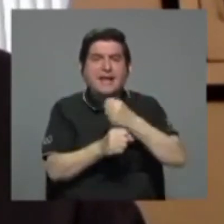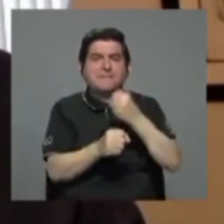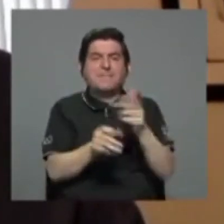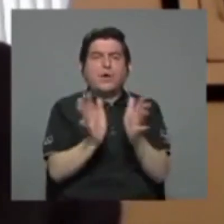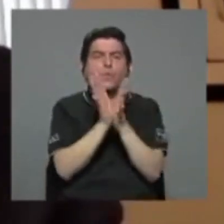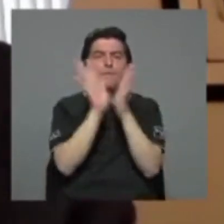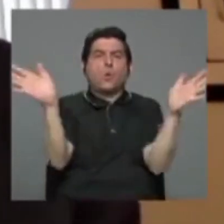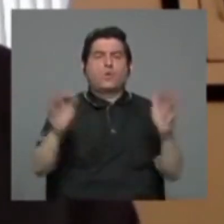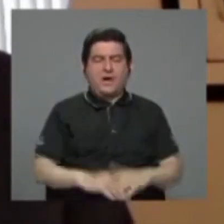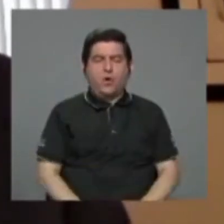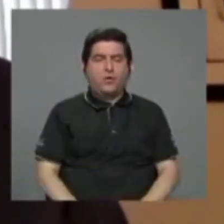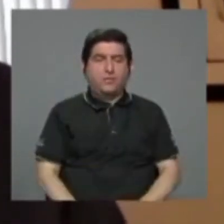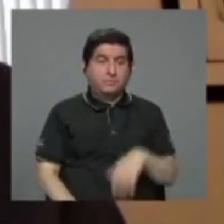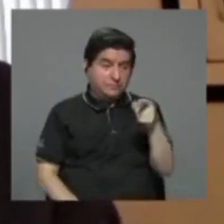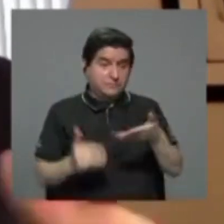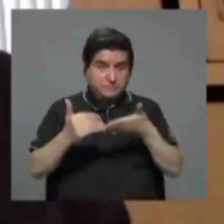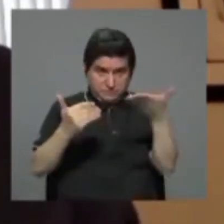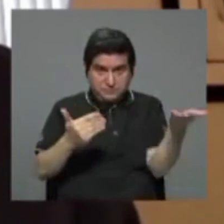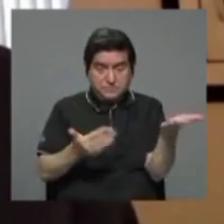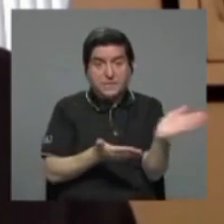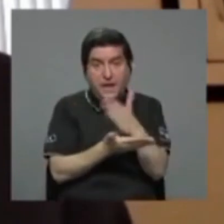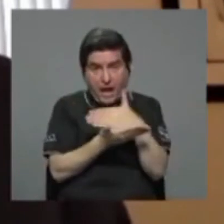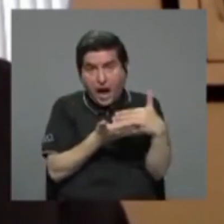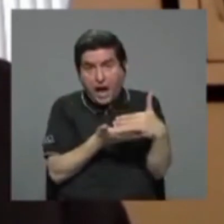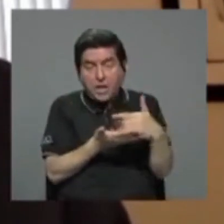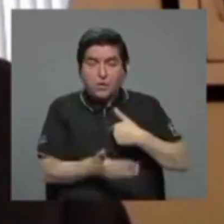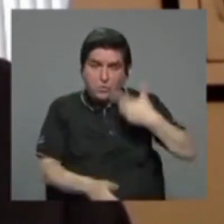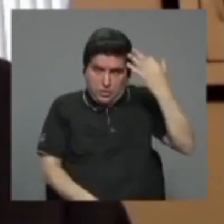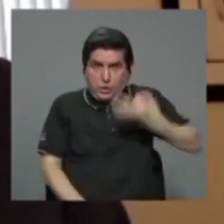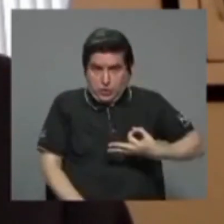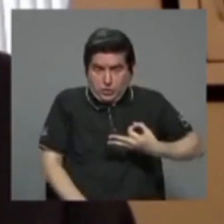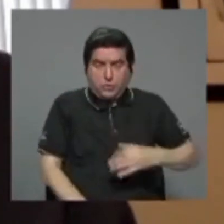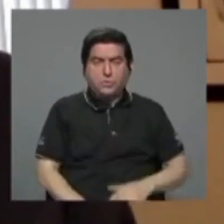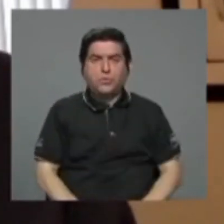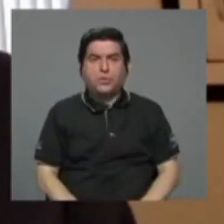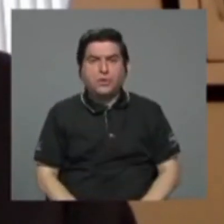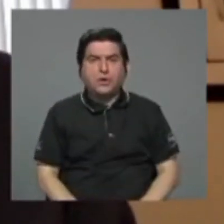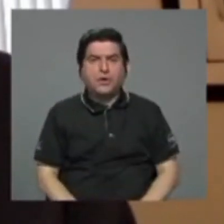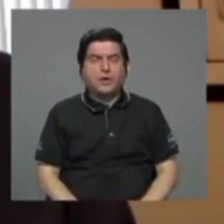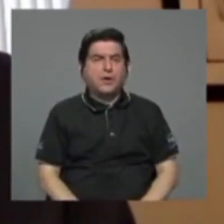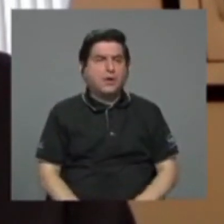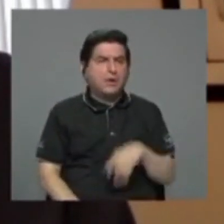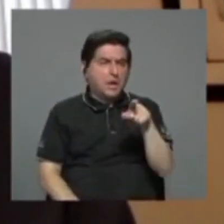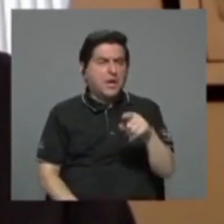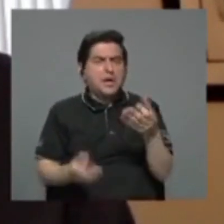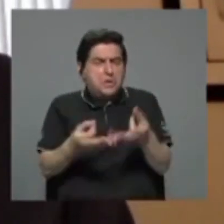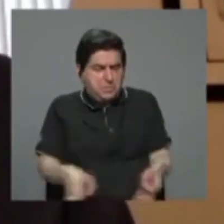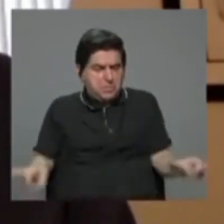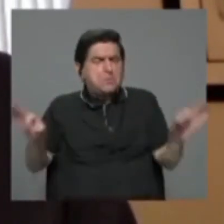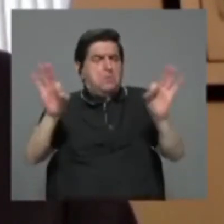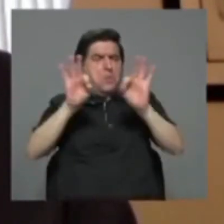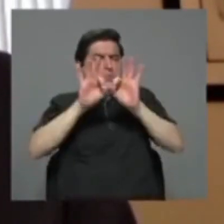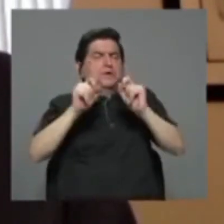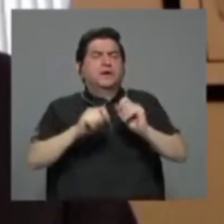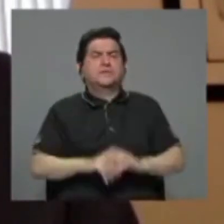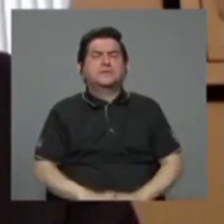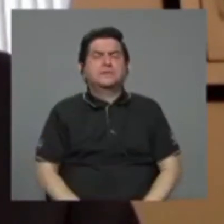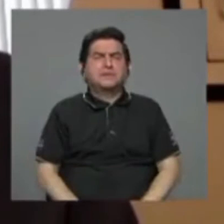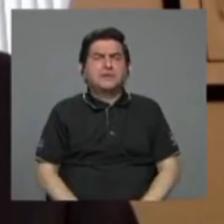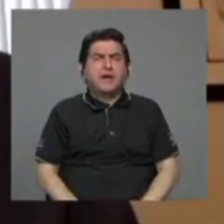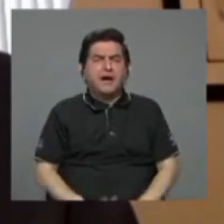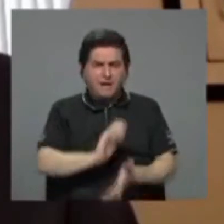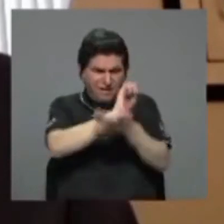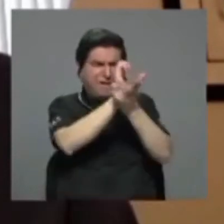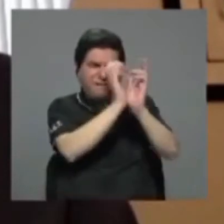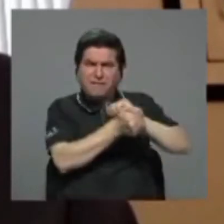público. Estos elementos, que son algunos, los que yo considero que están entre los más relevantes, constituyen